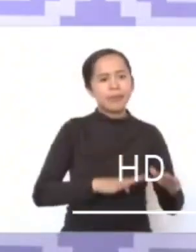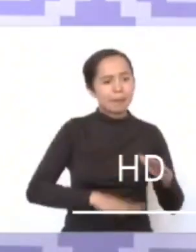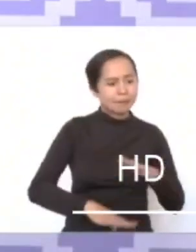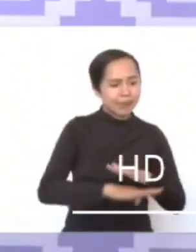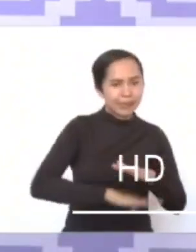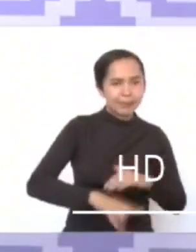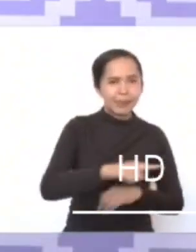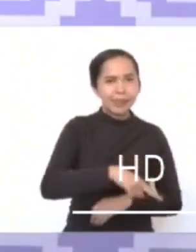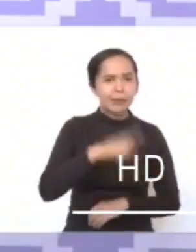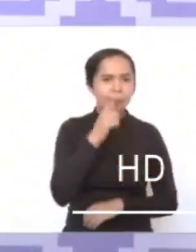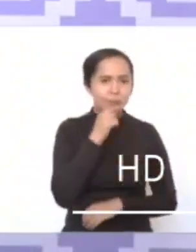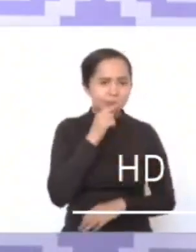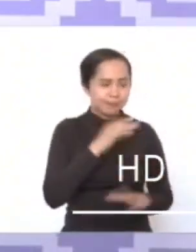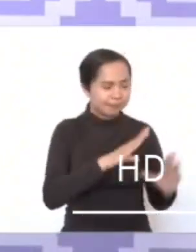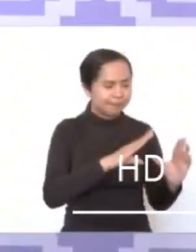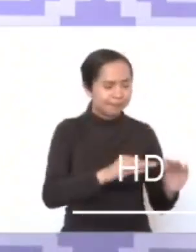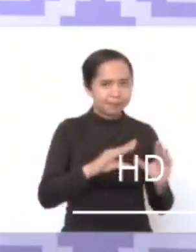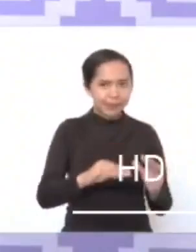policial.